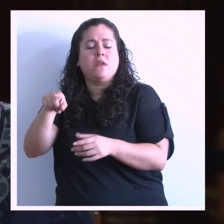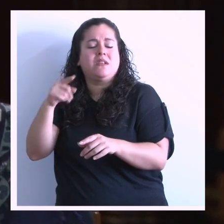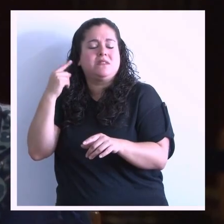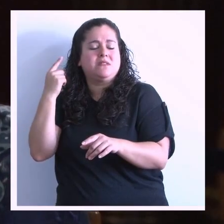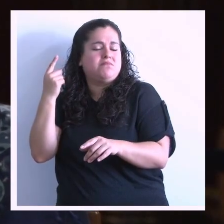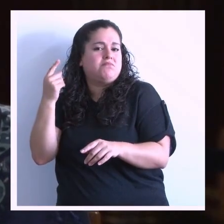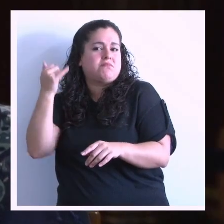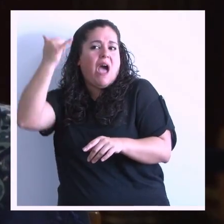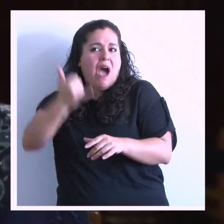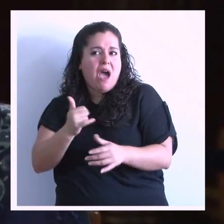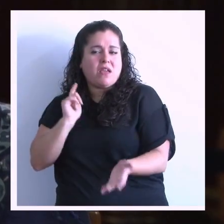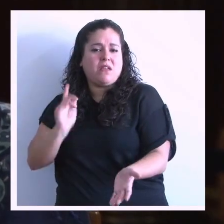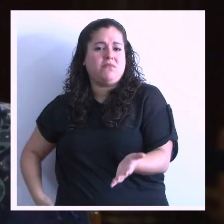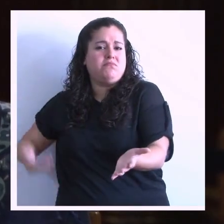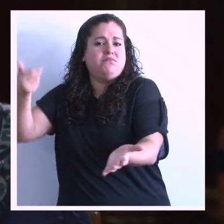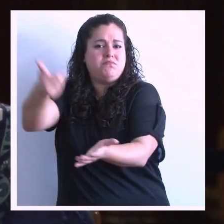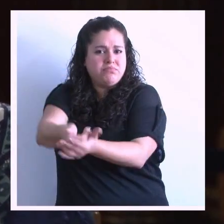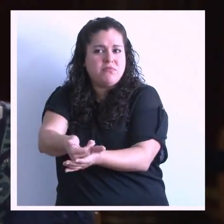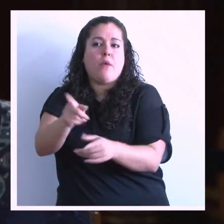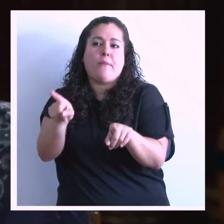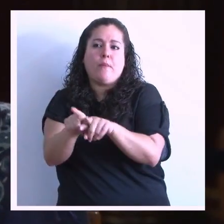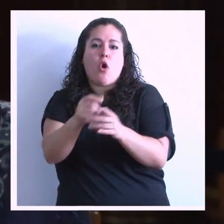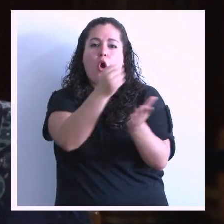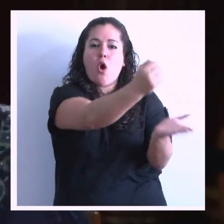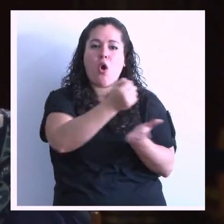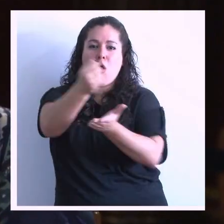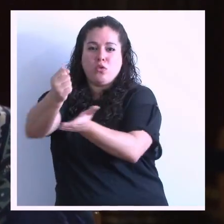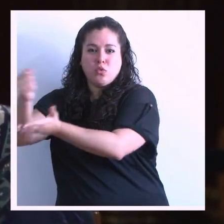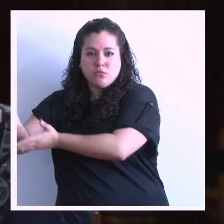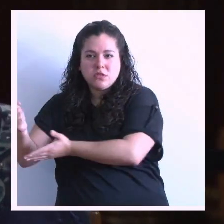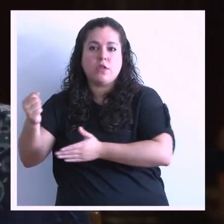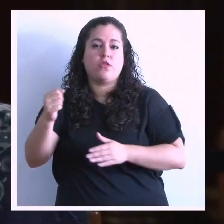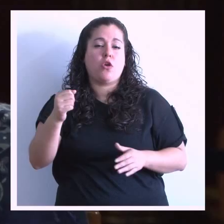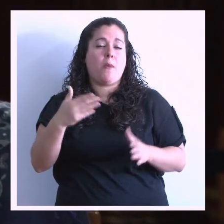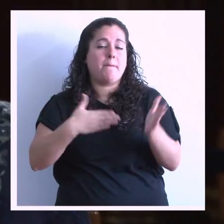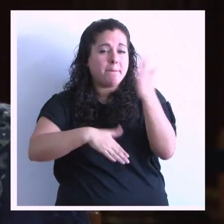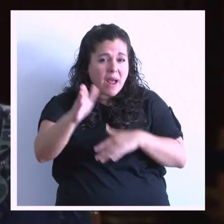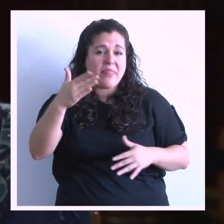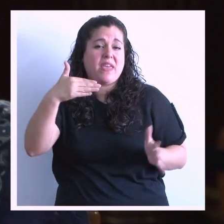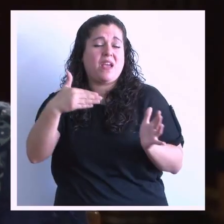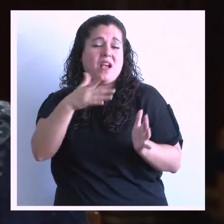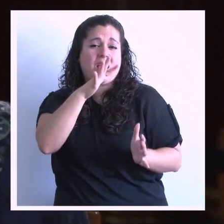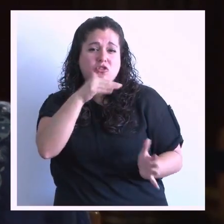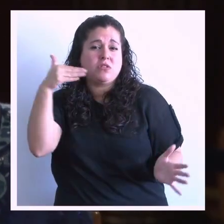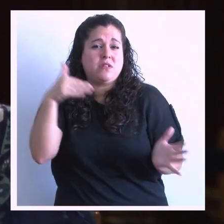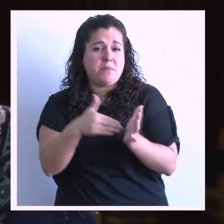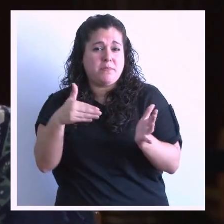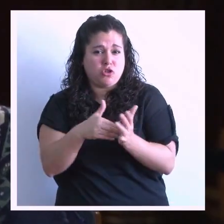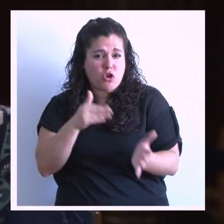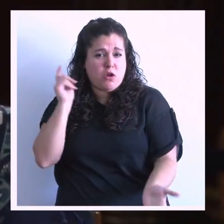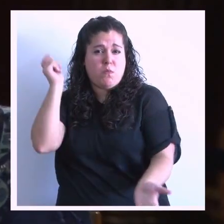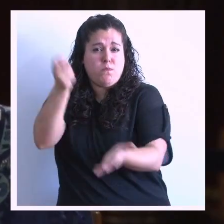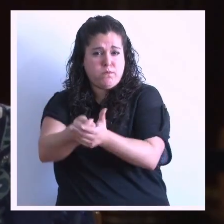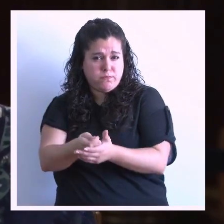Argentina invierte a través de subsidio, a través de créditos, más de 14 millones